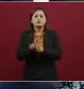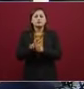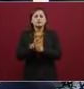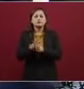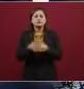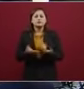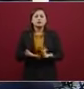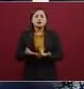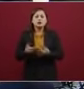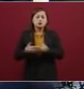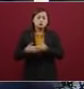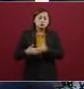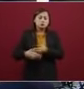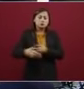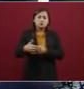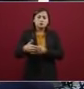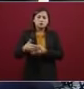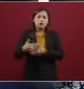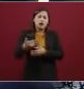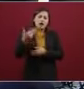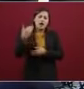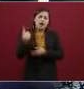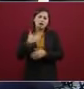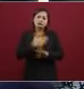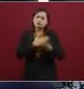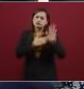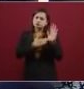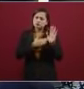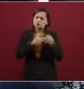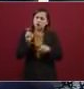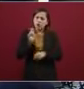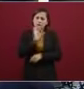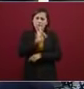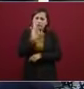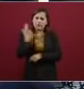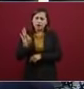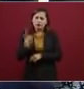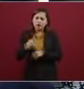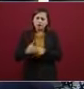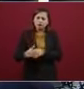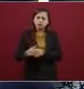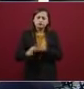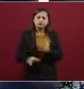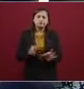en los plazos comprometidos buenos resultados.